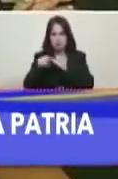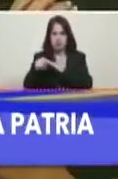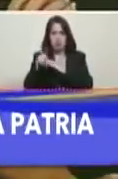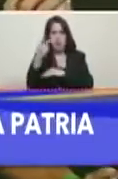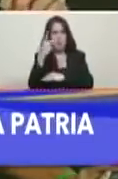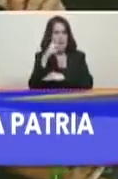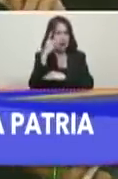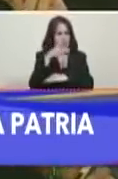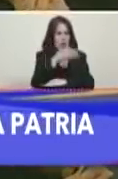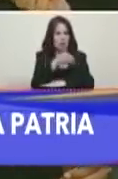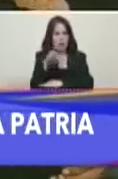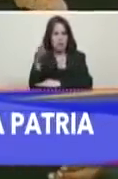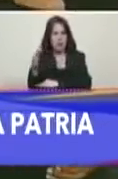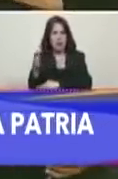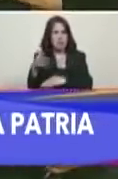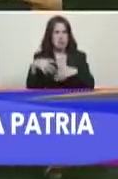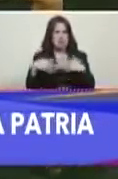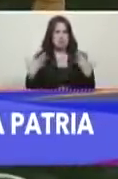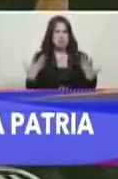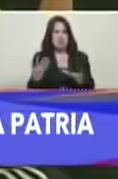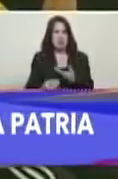parroquia por parroquia.